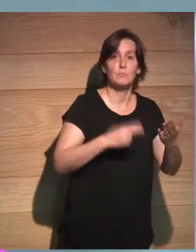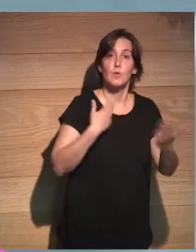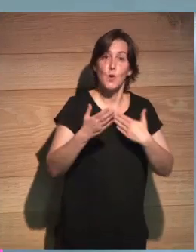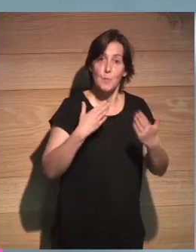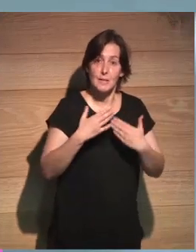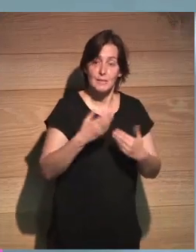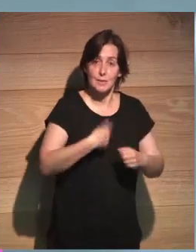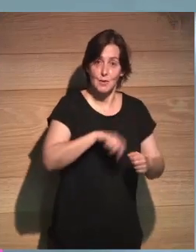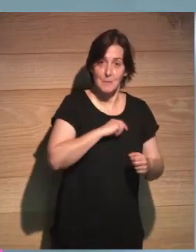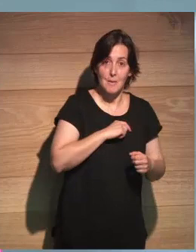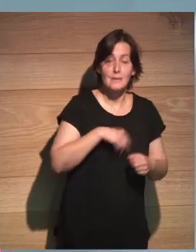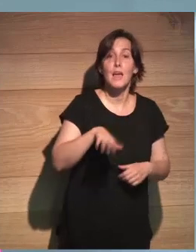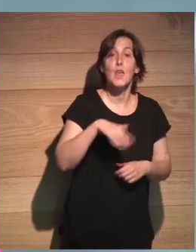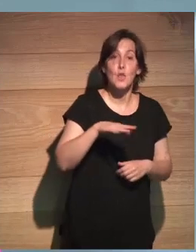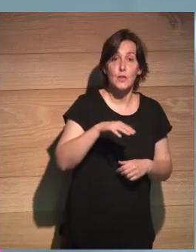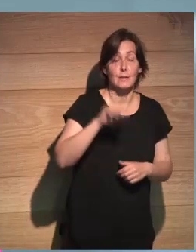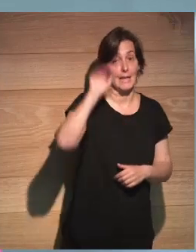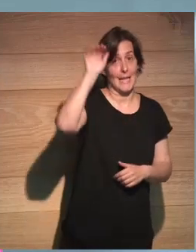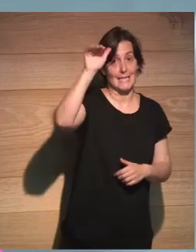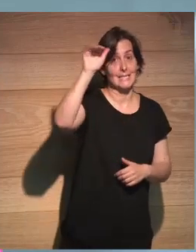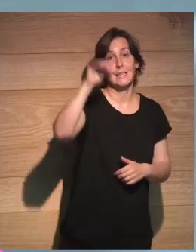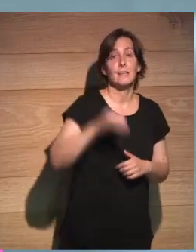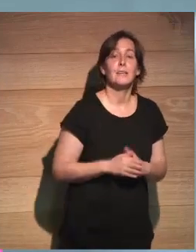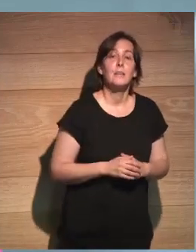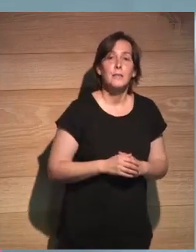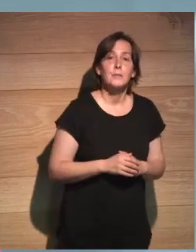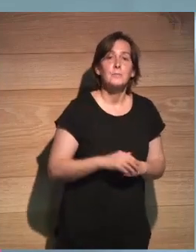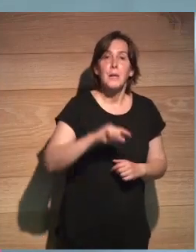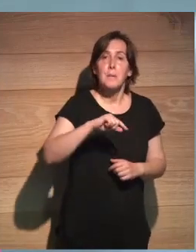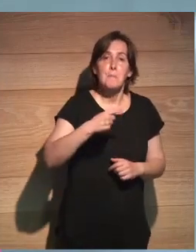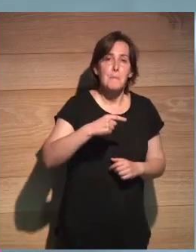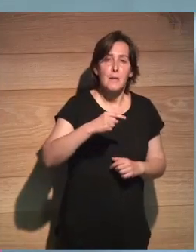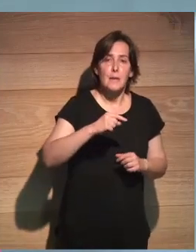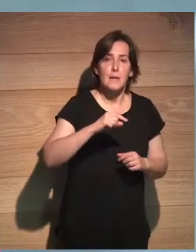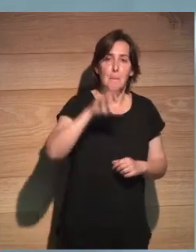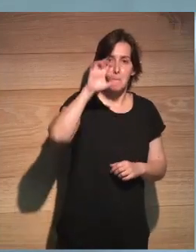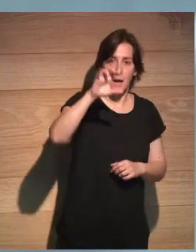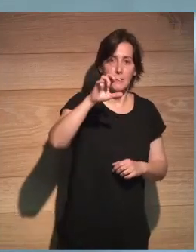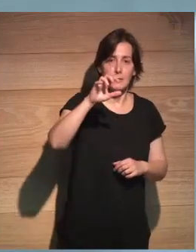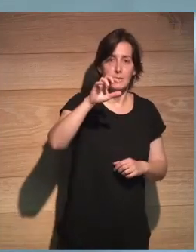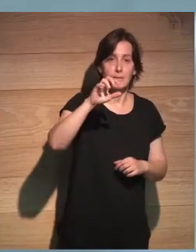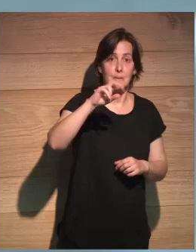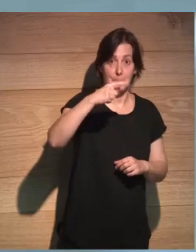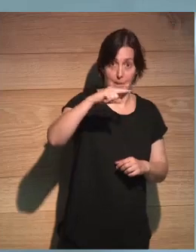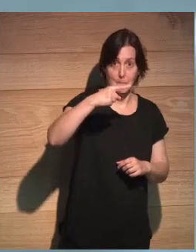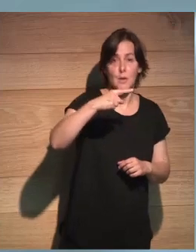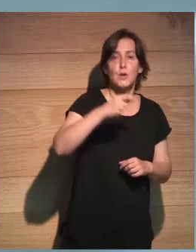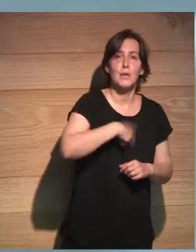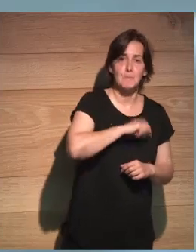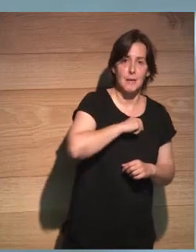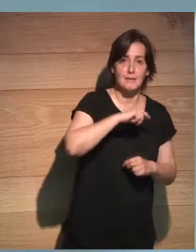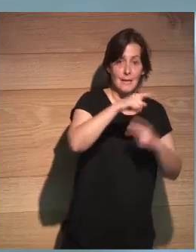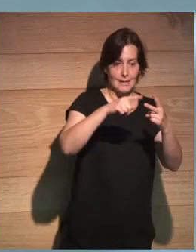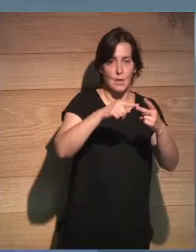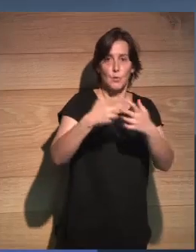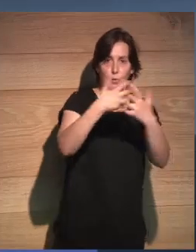España se producen en el extranjero y que el primer país detrás de España es Estados Unidos, con un